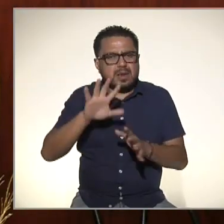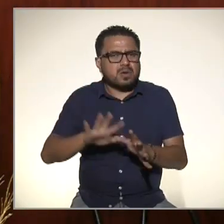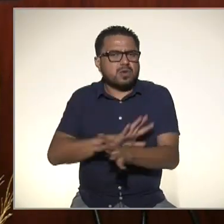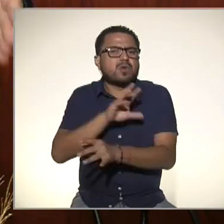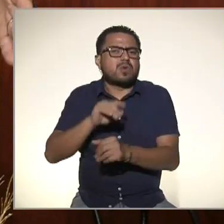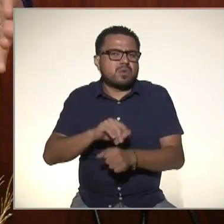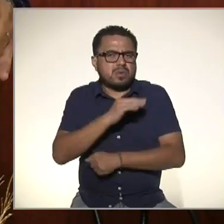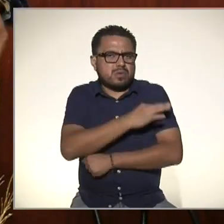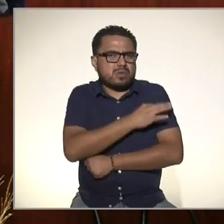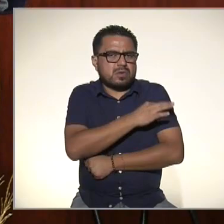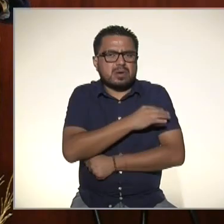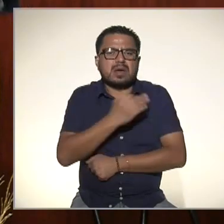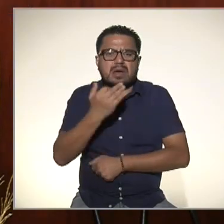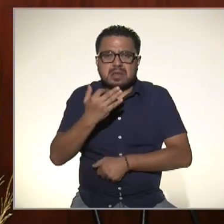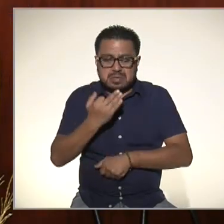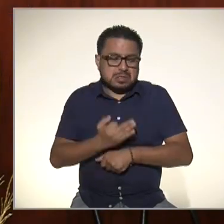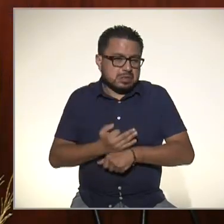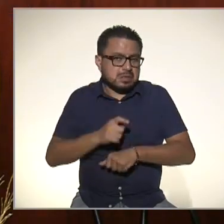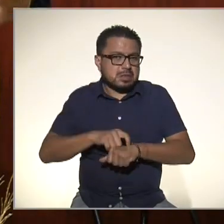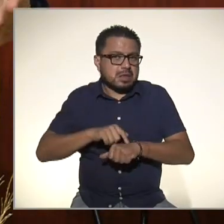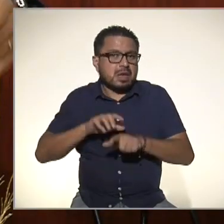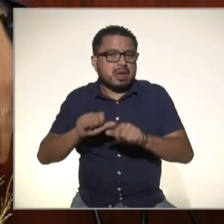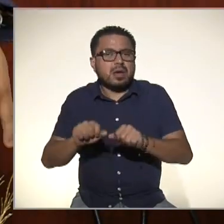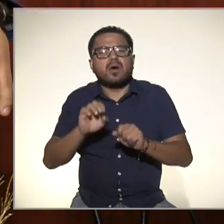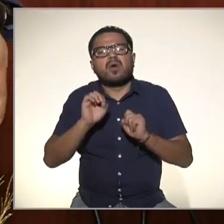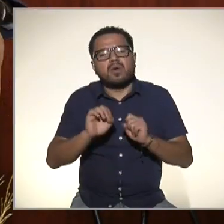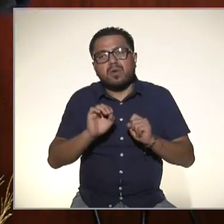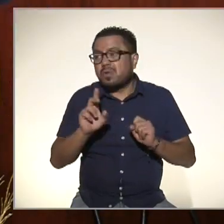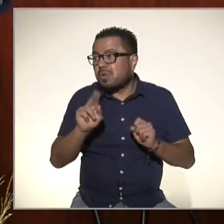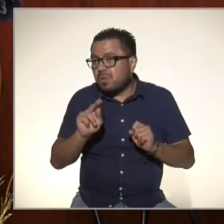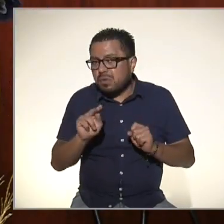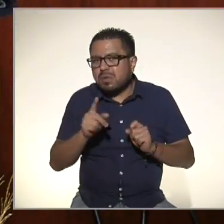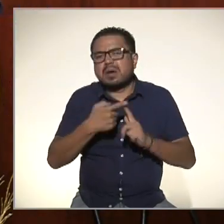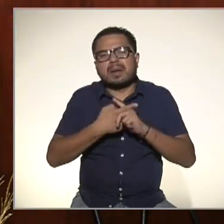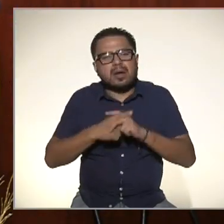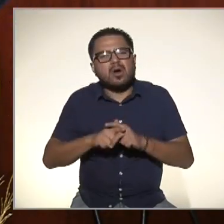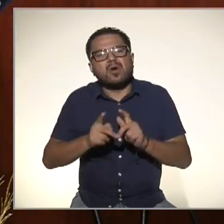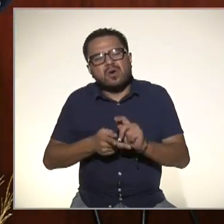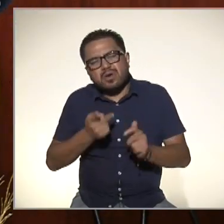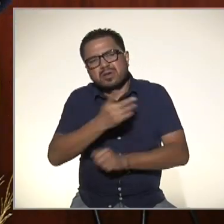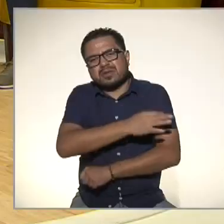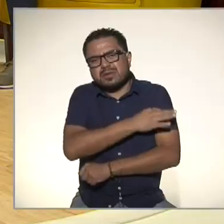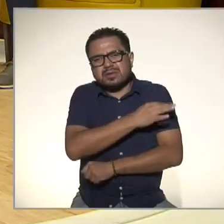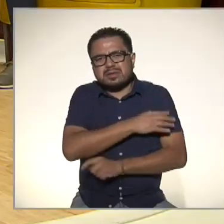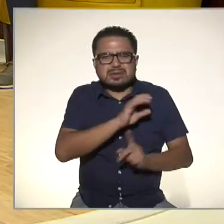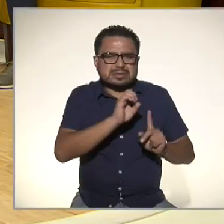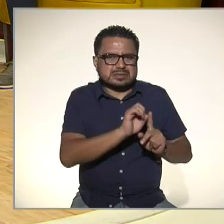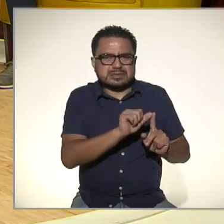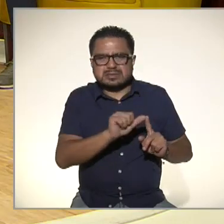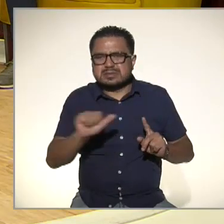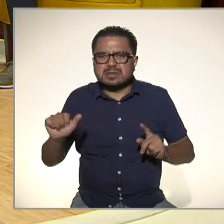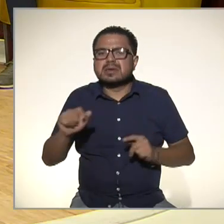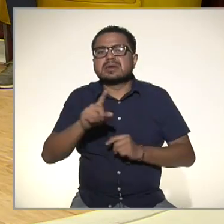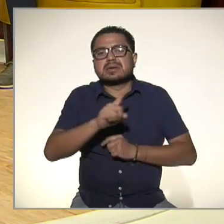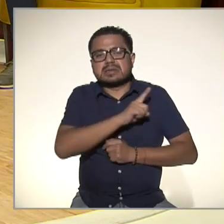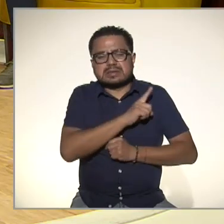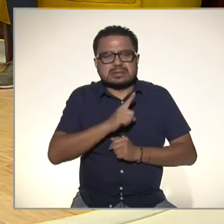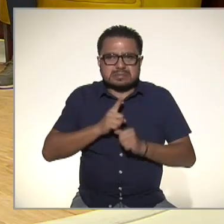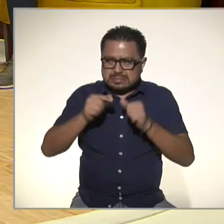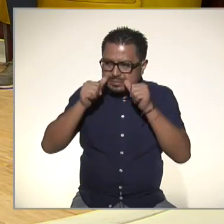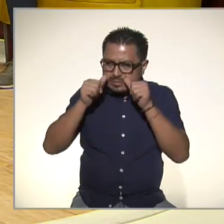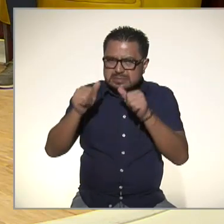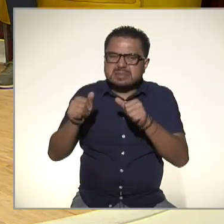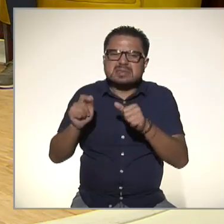esquema si está en tiempos y si no, empezar nuevamente el esquema. Sí, perdón, y también hay que poner atención, hay que